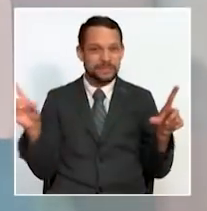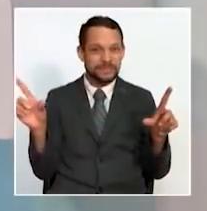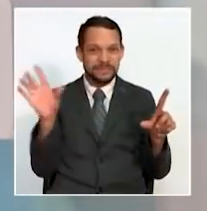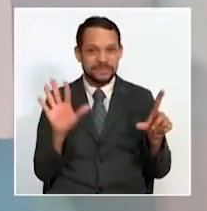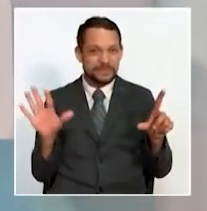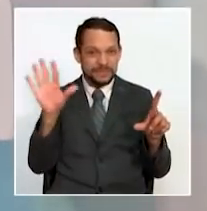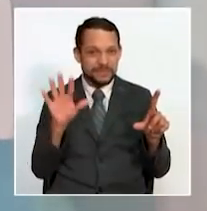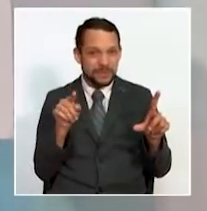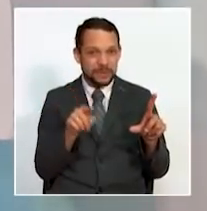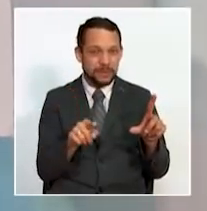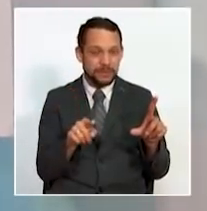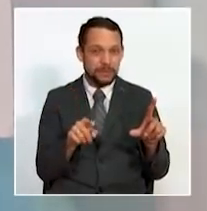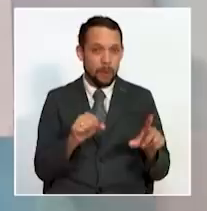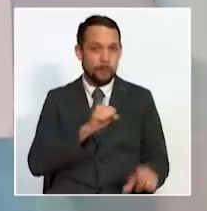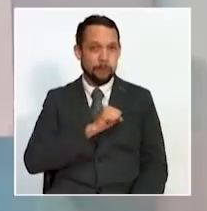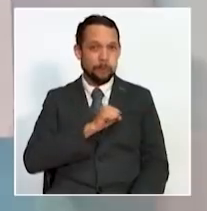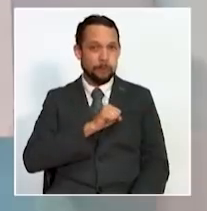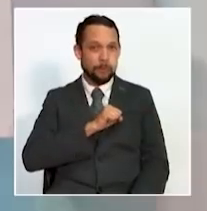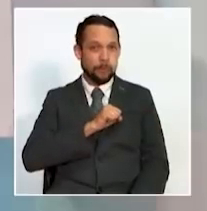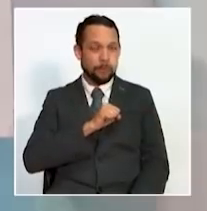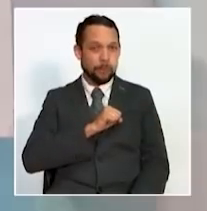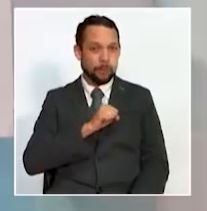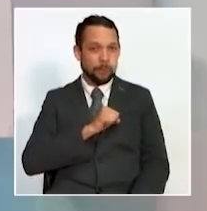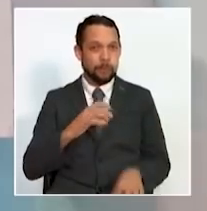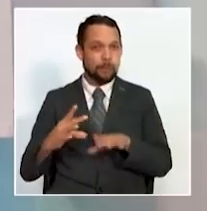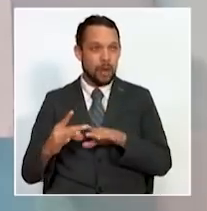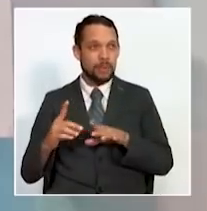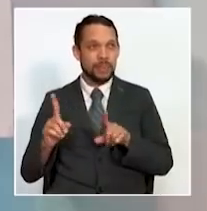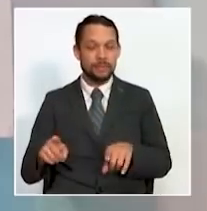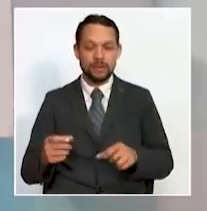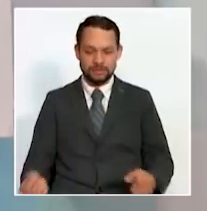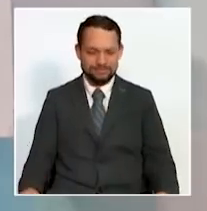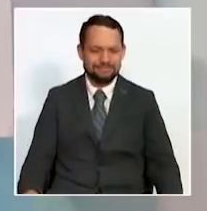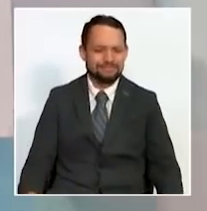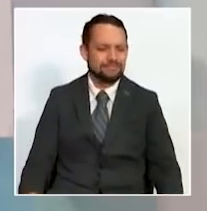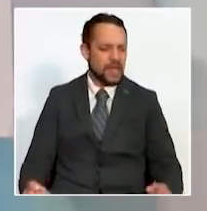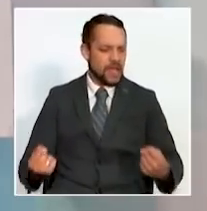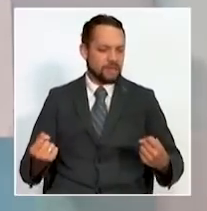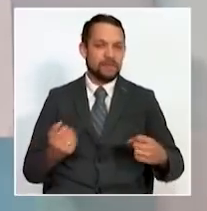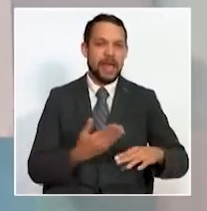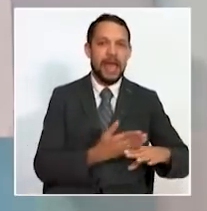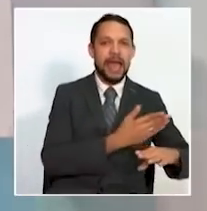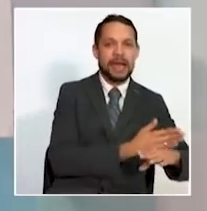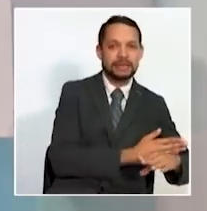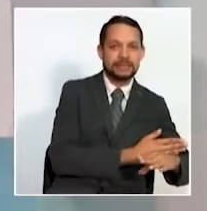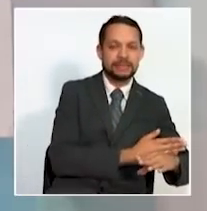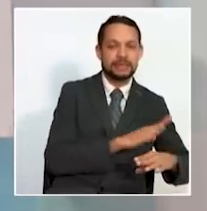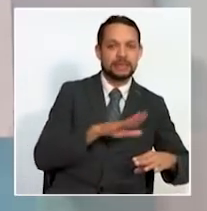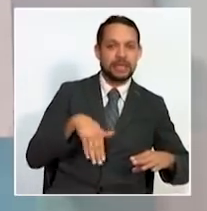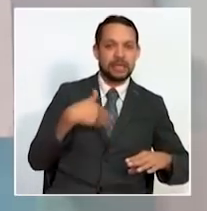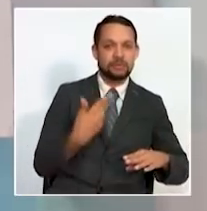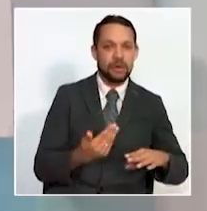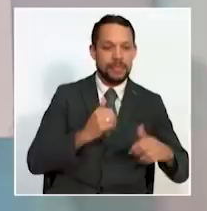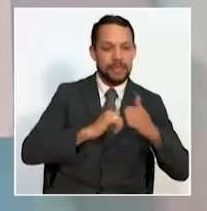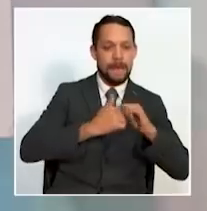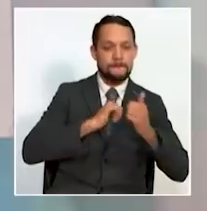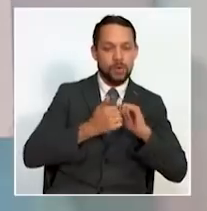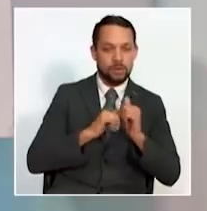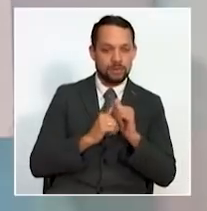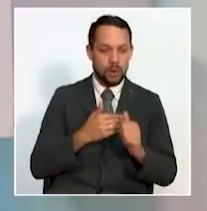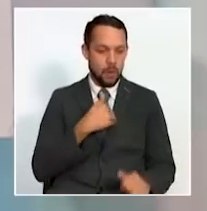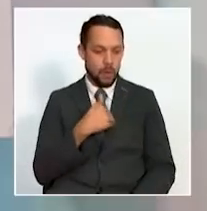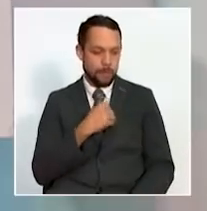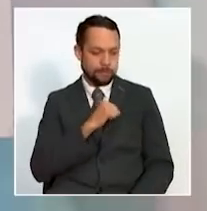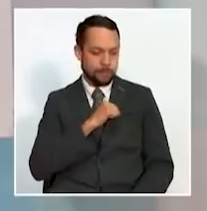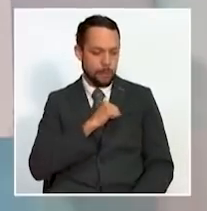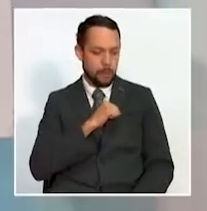una electrocardiografía con prueba de esfuerzo, un electro antes, durante y después del ejercicio. Y luego